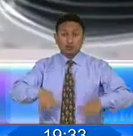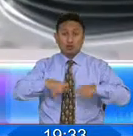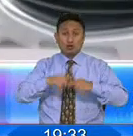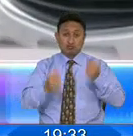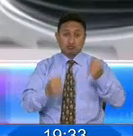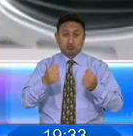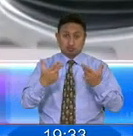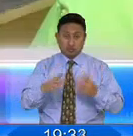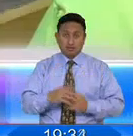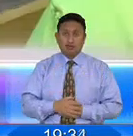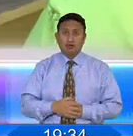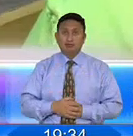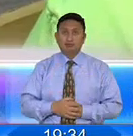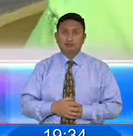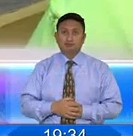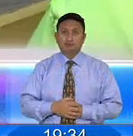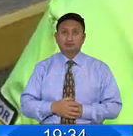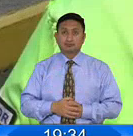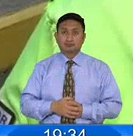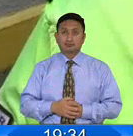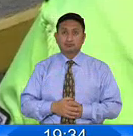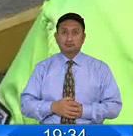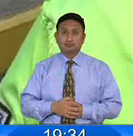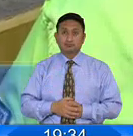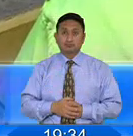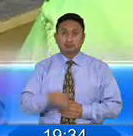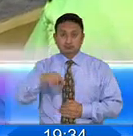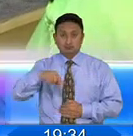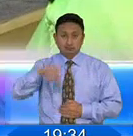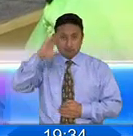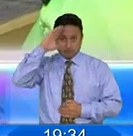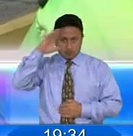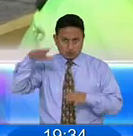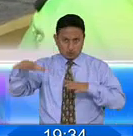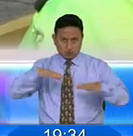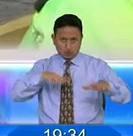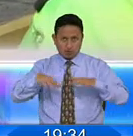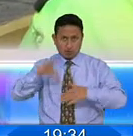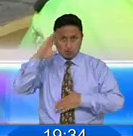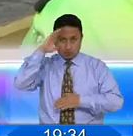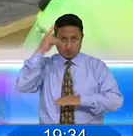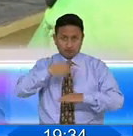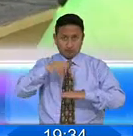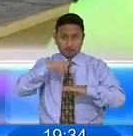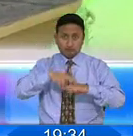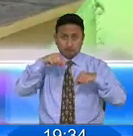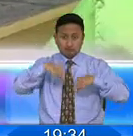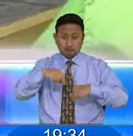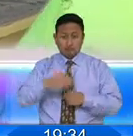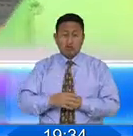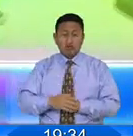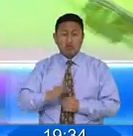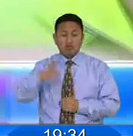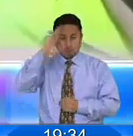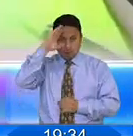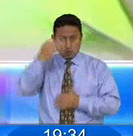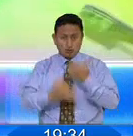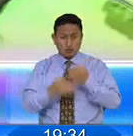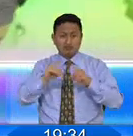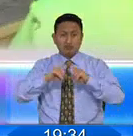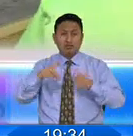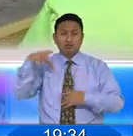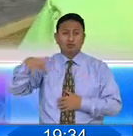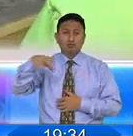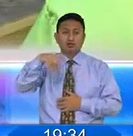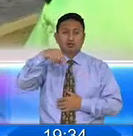estos automotores. Justamente los operativos que han realizado Policía Nacional, específicamente Policía Judicial, son en diferentes provincias de